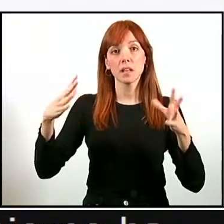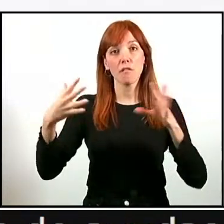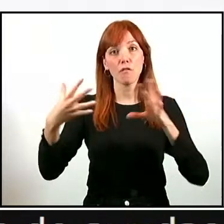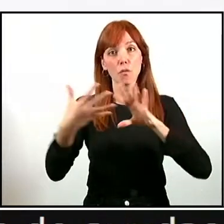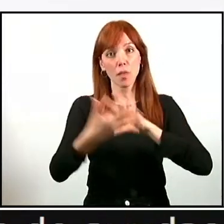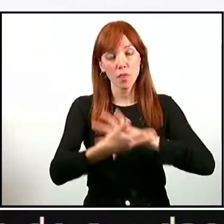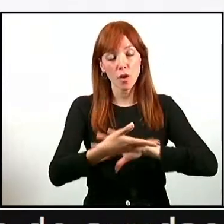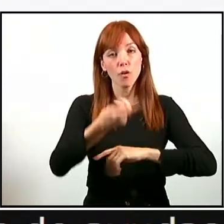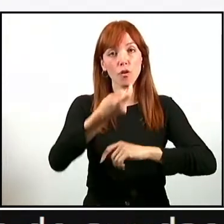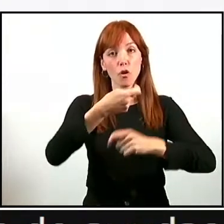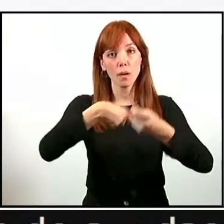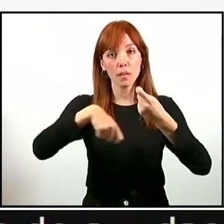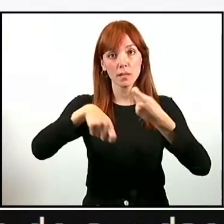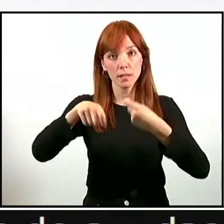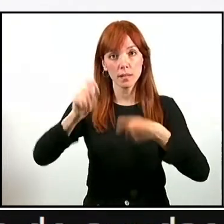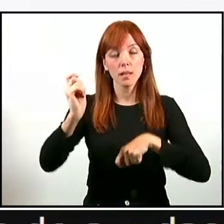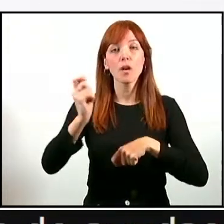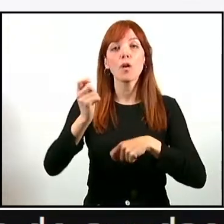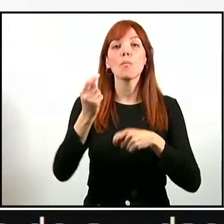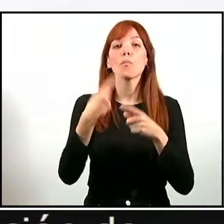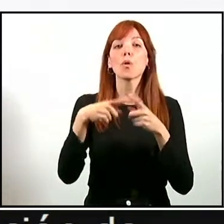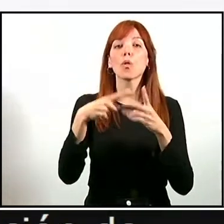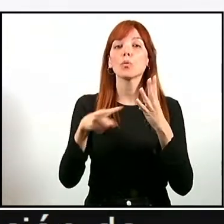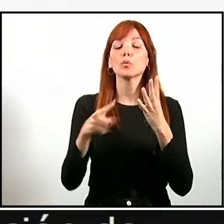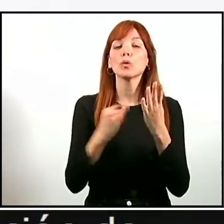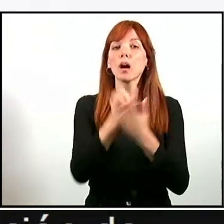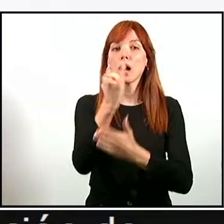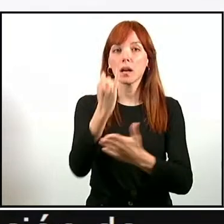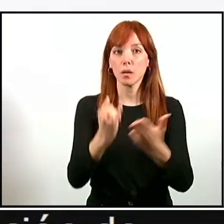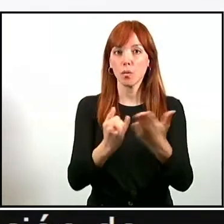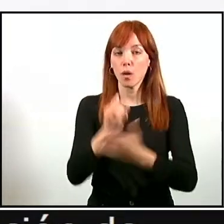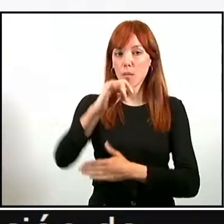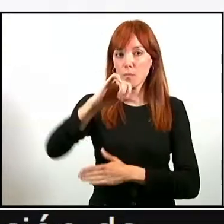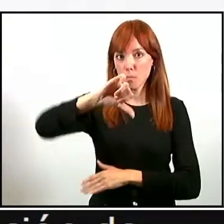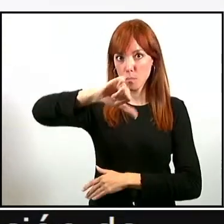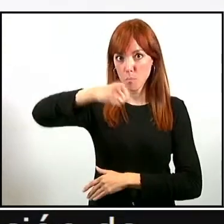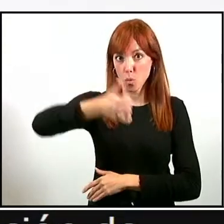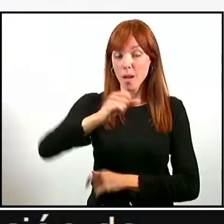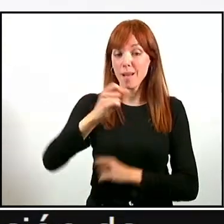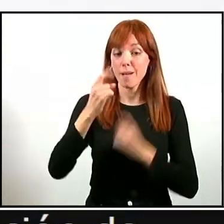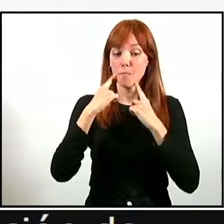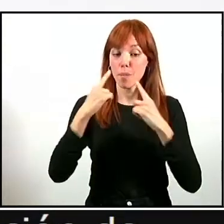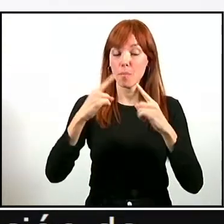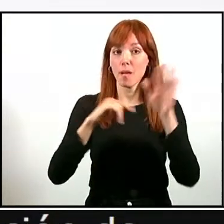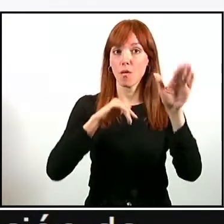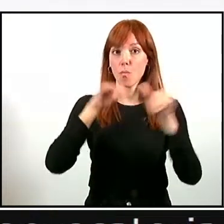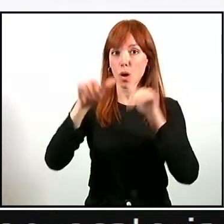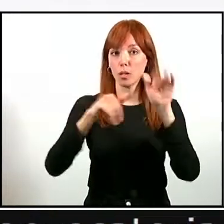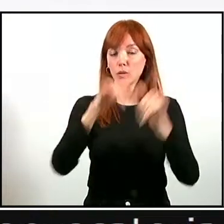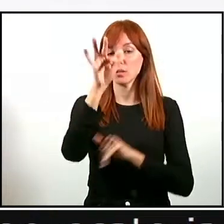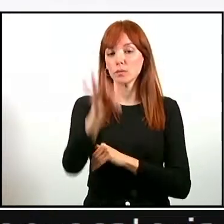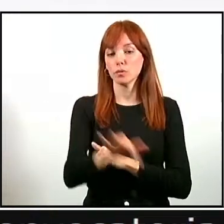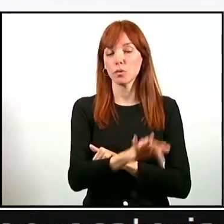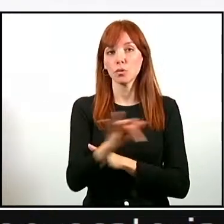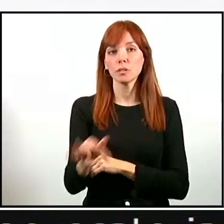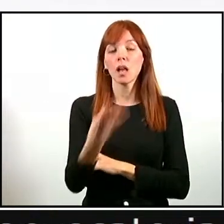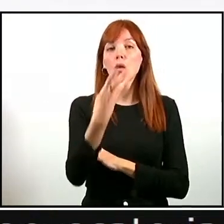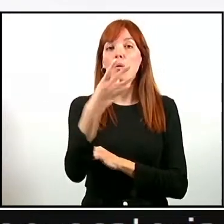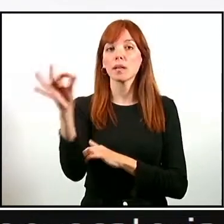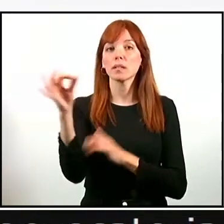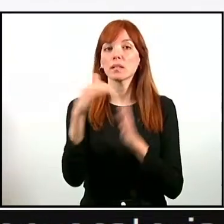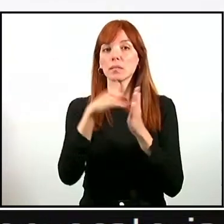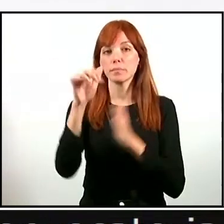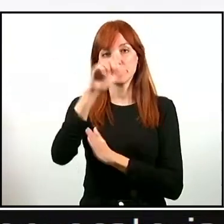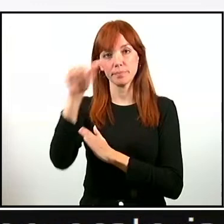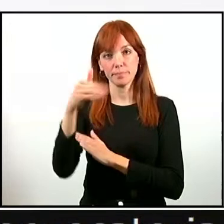y comercialización de productos agrícolas y se aprueba la primera convocatoria con un importe de 40 millones de